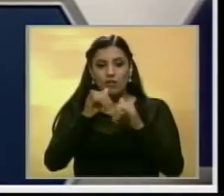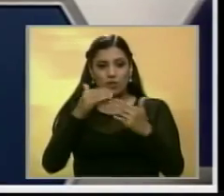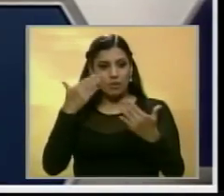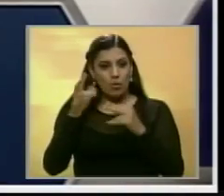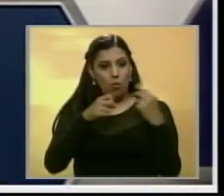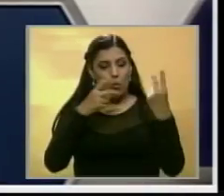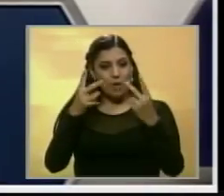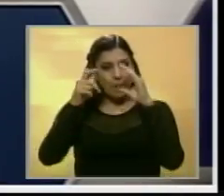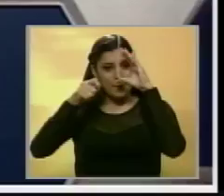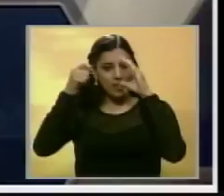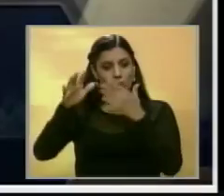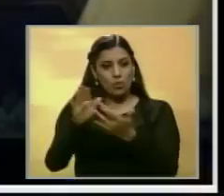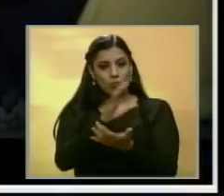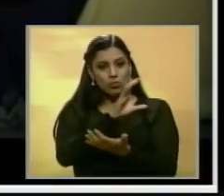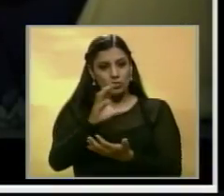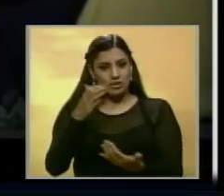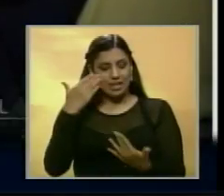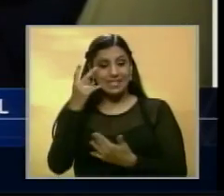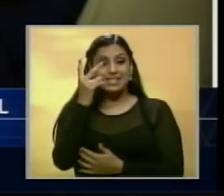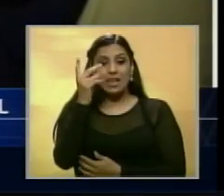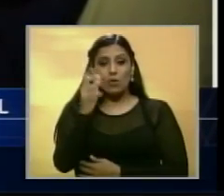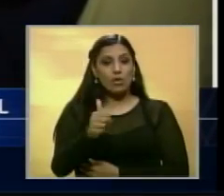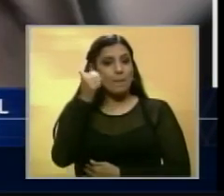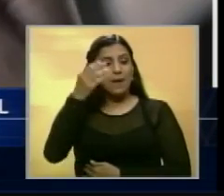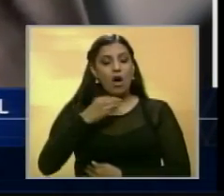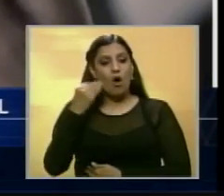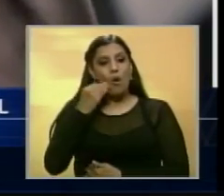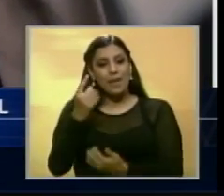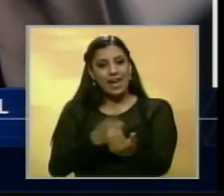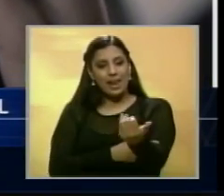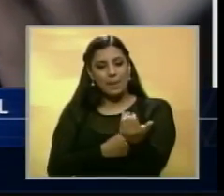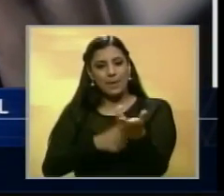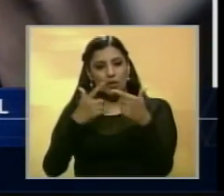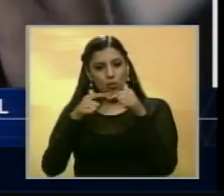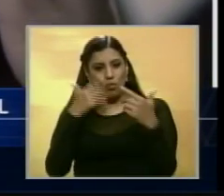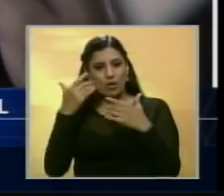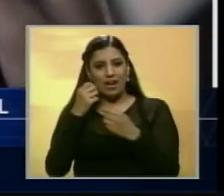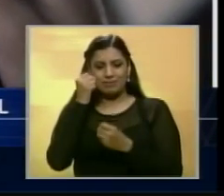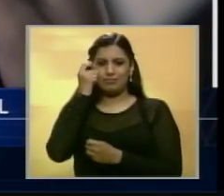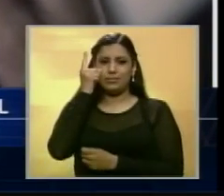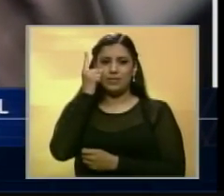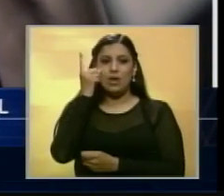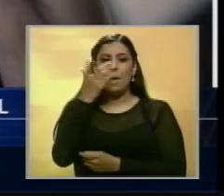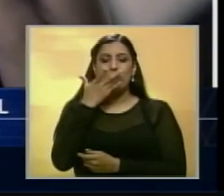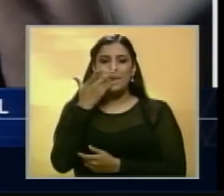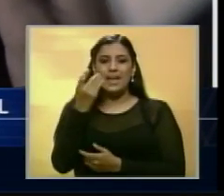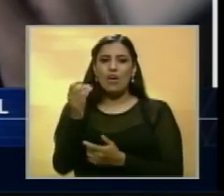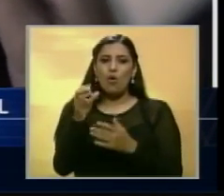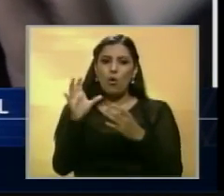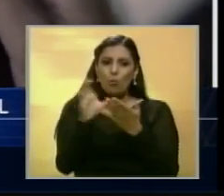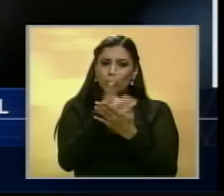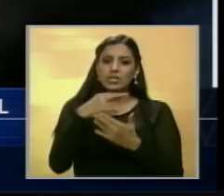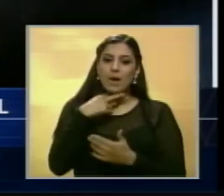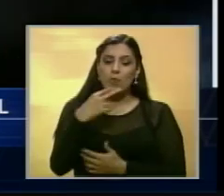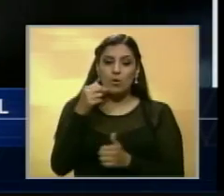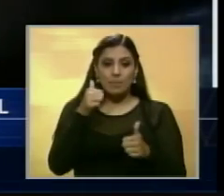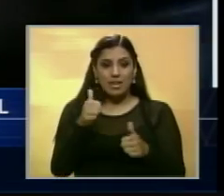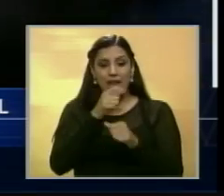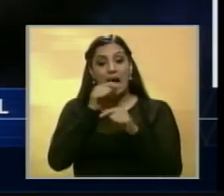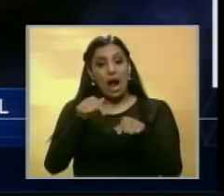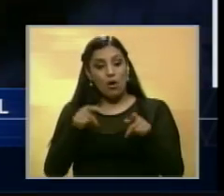su nuevo video musical. El segundo más joven de los hermanos Jonas sigue sorprendiendo con sus habilidades musicales. En esta